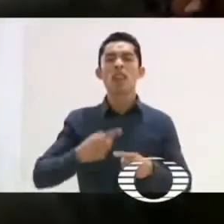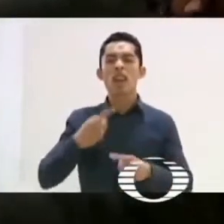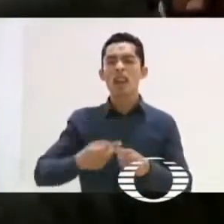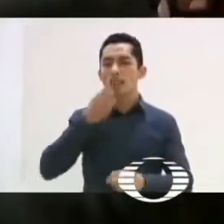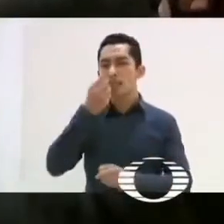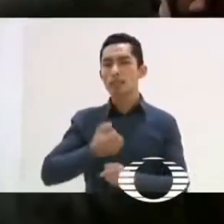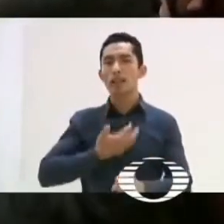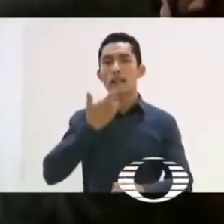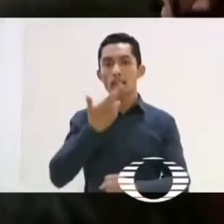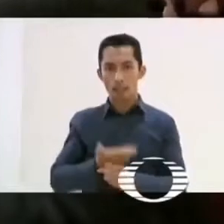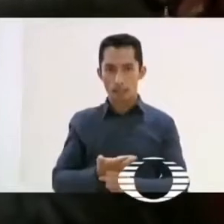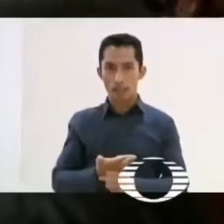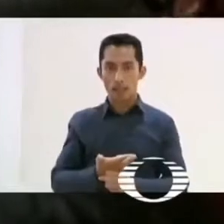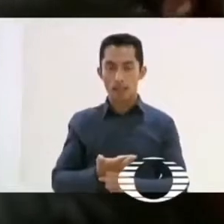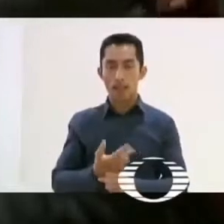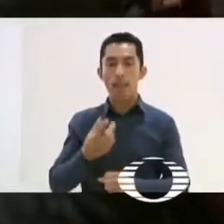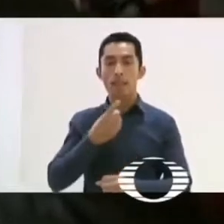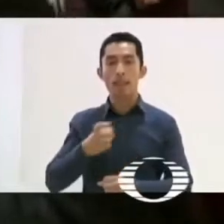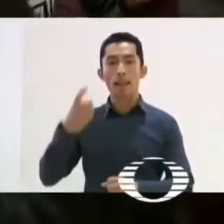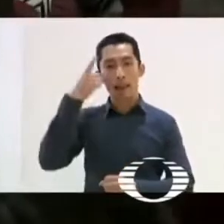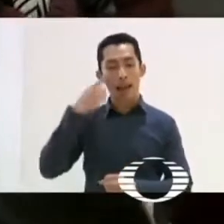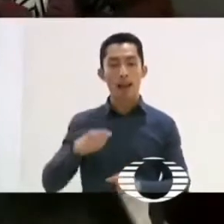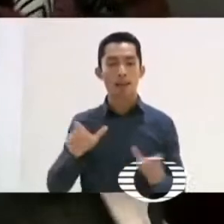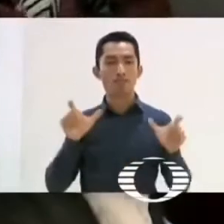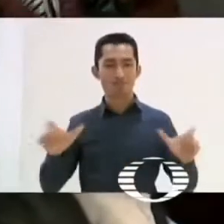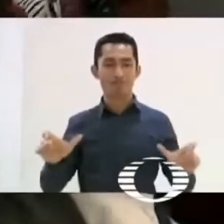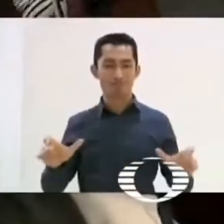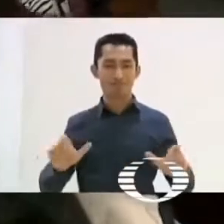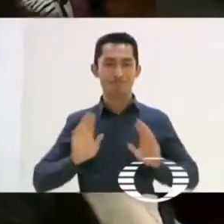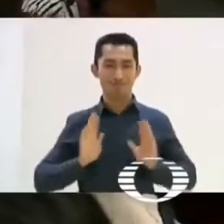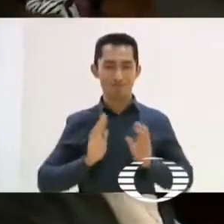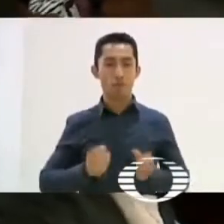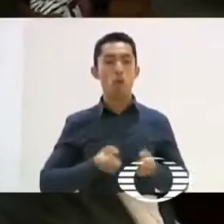Secretaría de la Defensa.